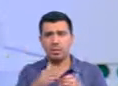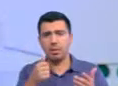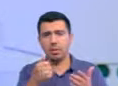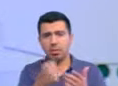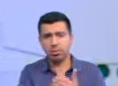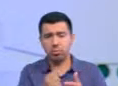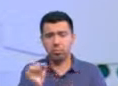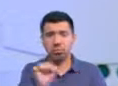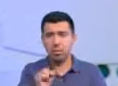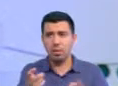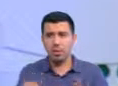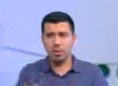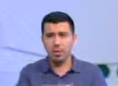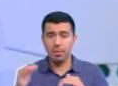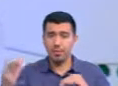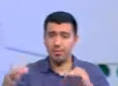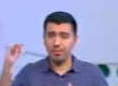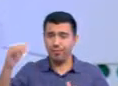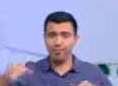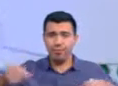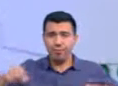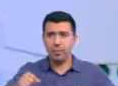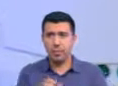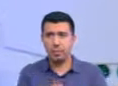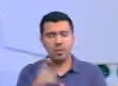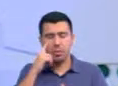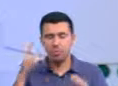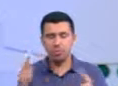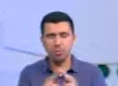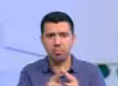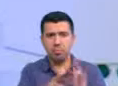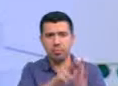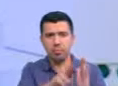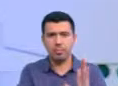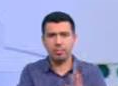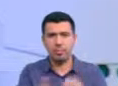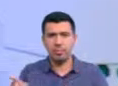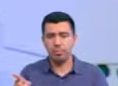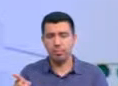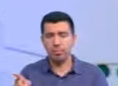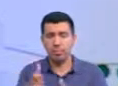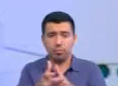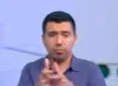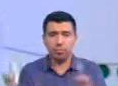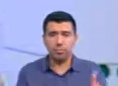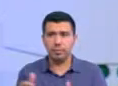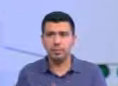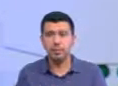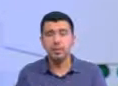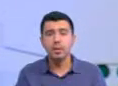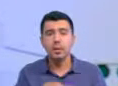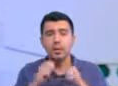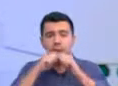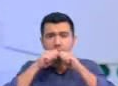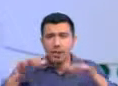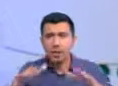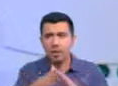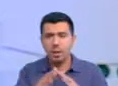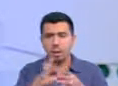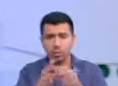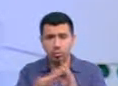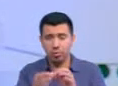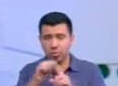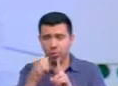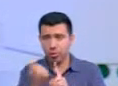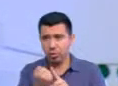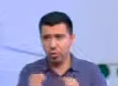Adicionalmente, el desconocimiento de la norma en la comunidad es muy amplio. Las redes sociales durante esta intervención fueron utilizadas